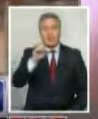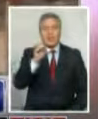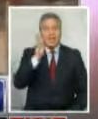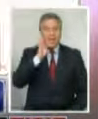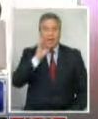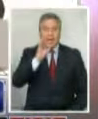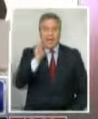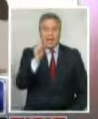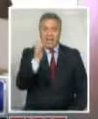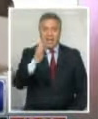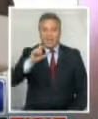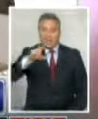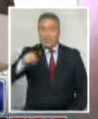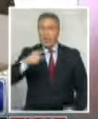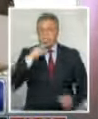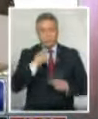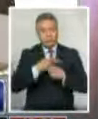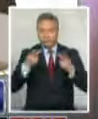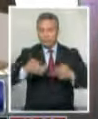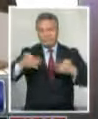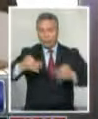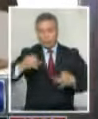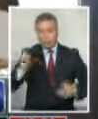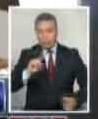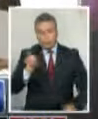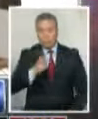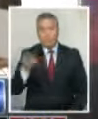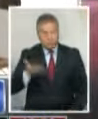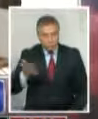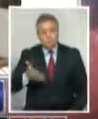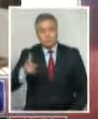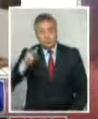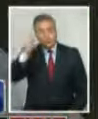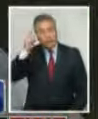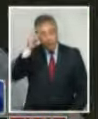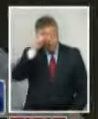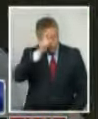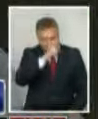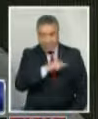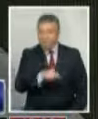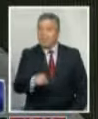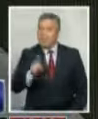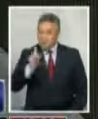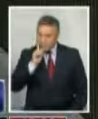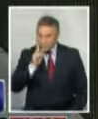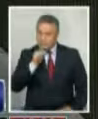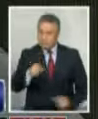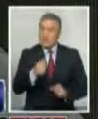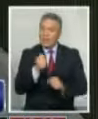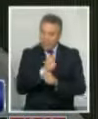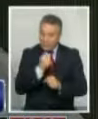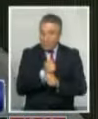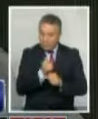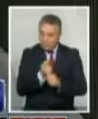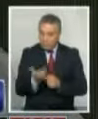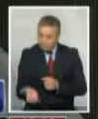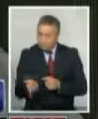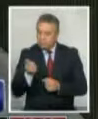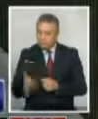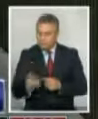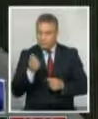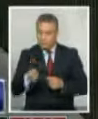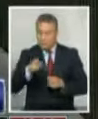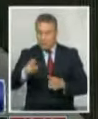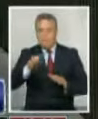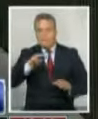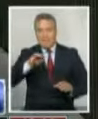han podido ser declarados totalmente seguros por las complejidades que tiene la labor de extracción y neutralización de